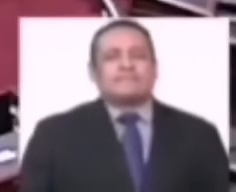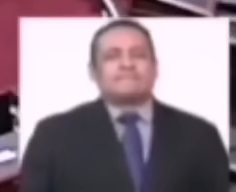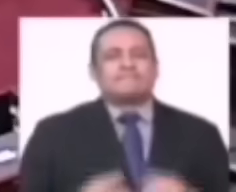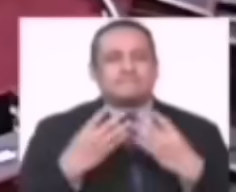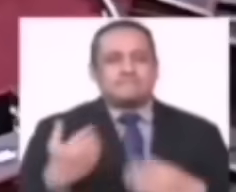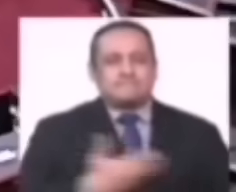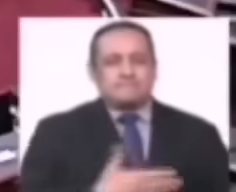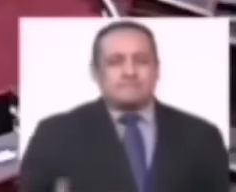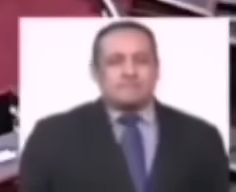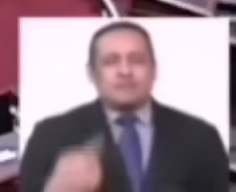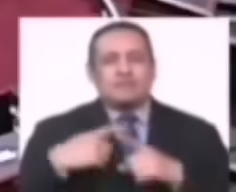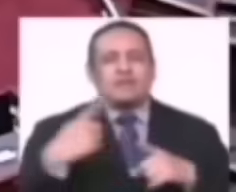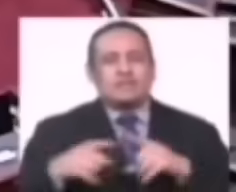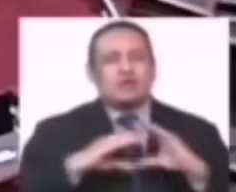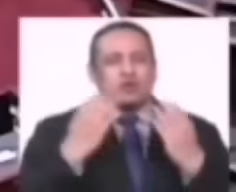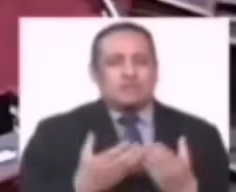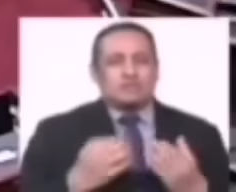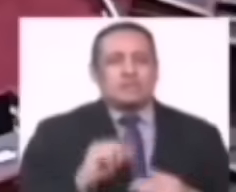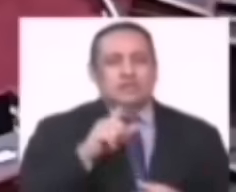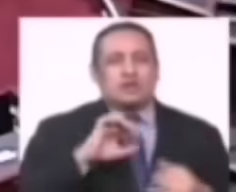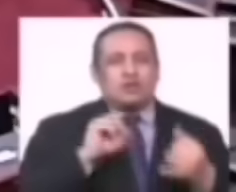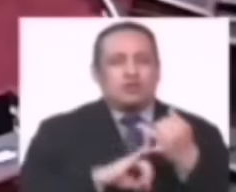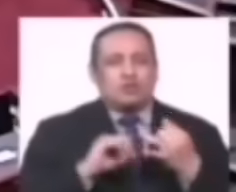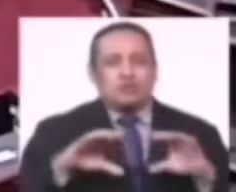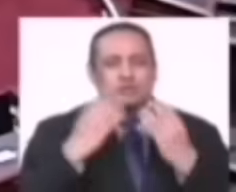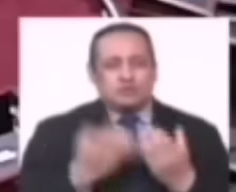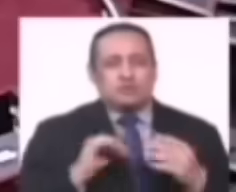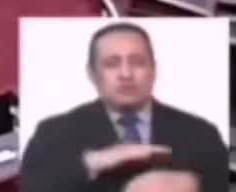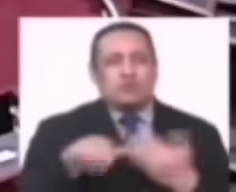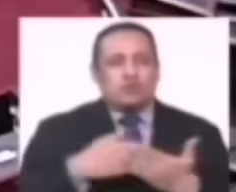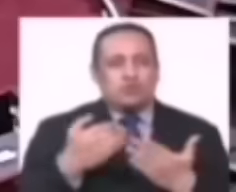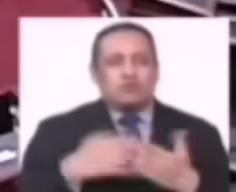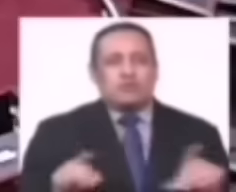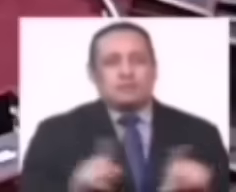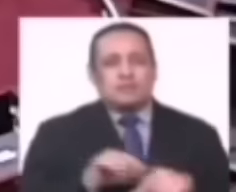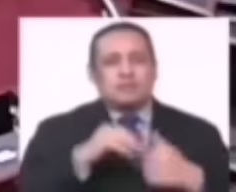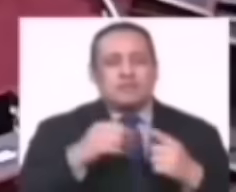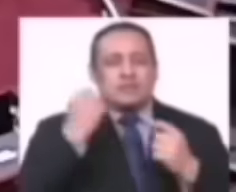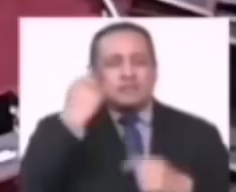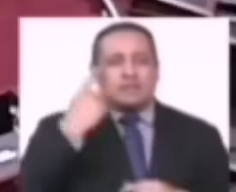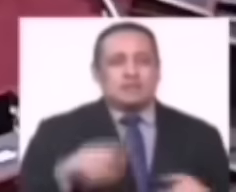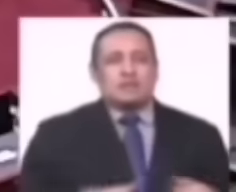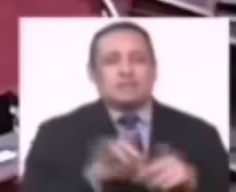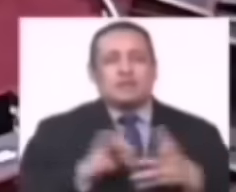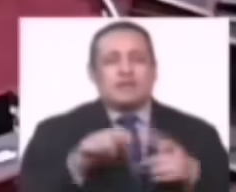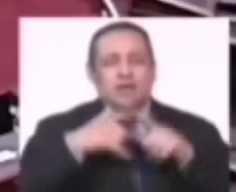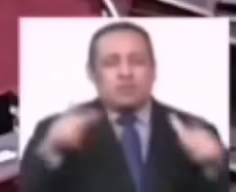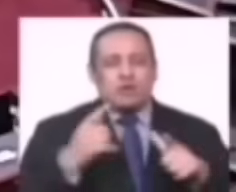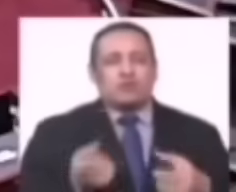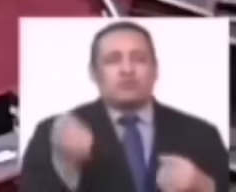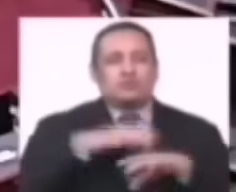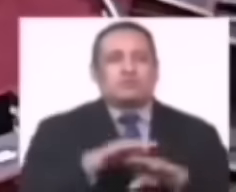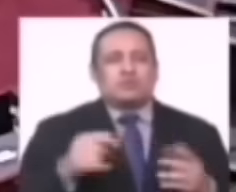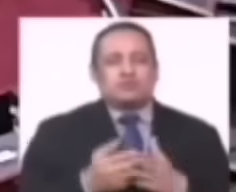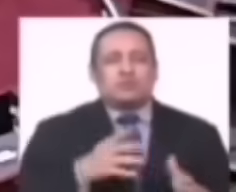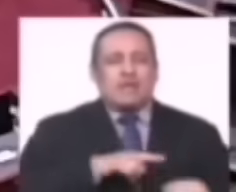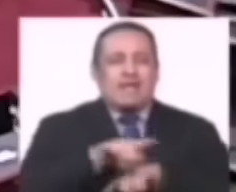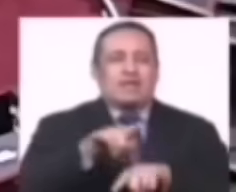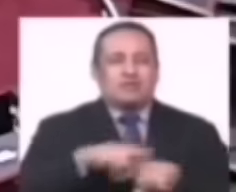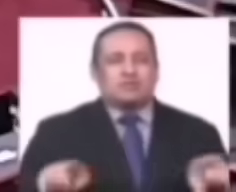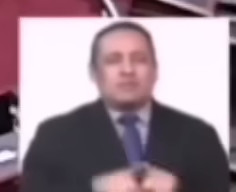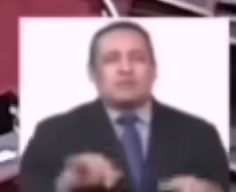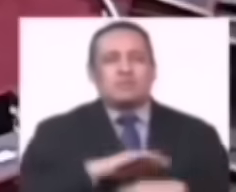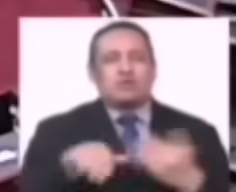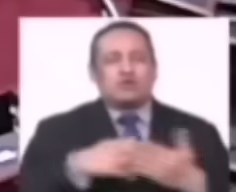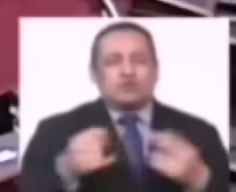los congresistas y los congresistas, todos, todas y todes, tenemos que entender que el lenguaje inclusivo es una patraña, porque no